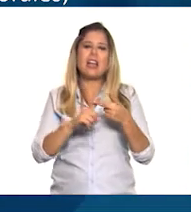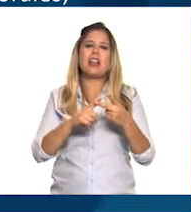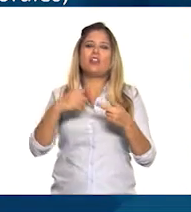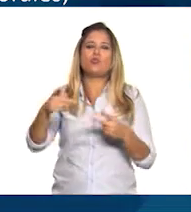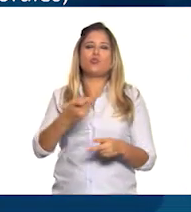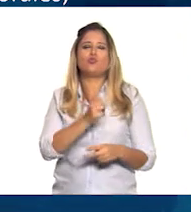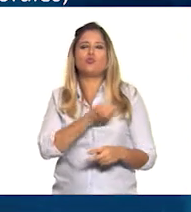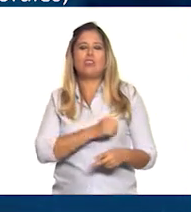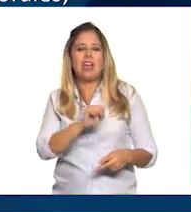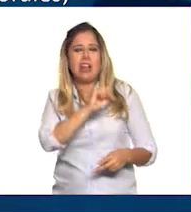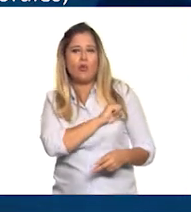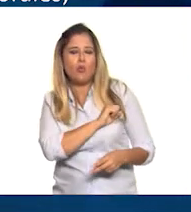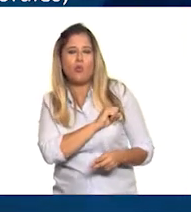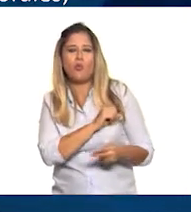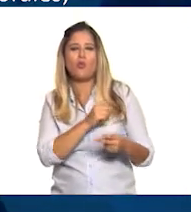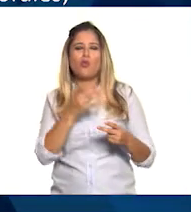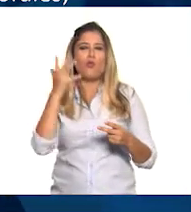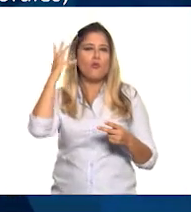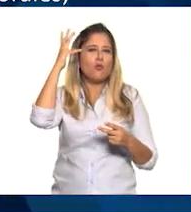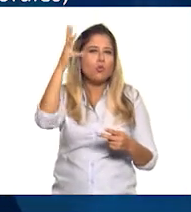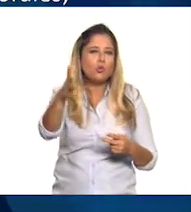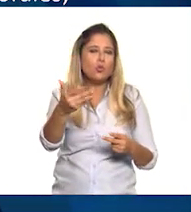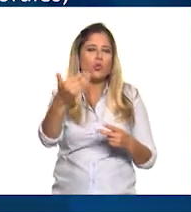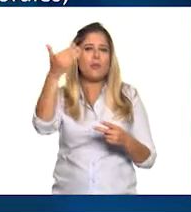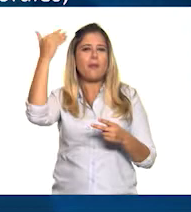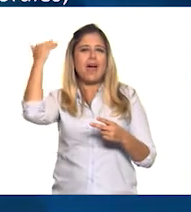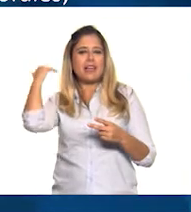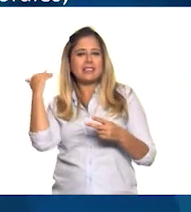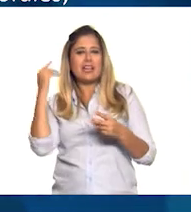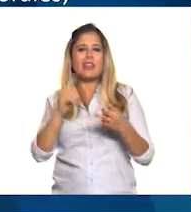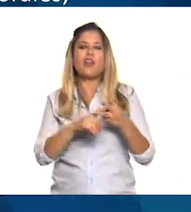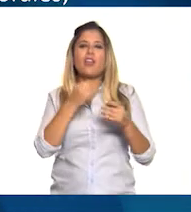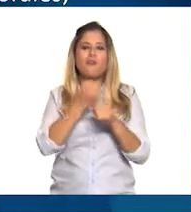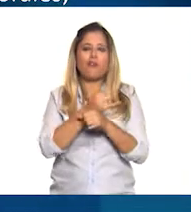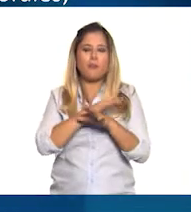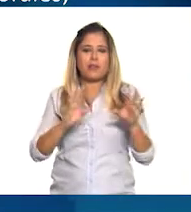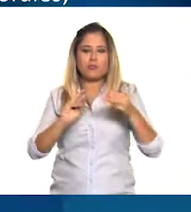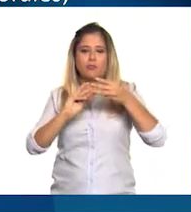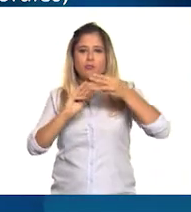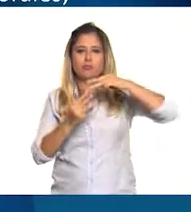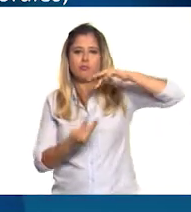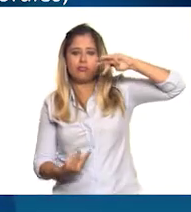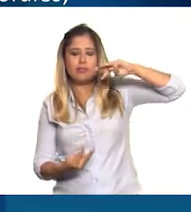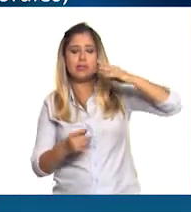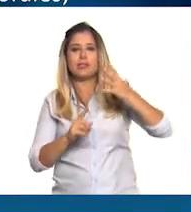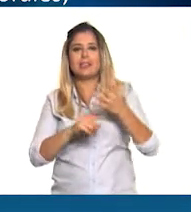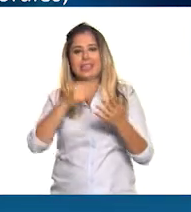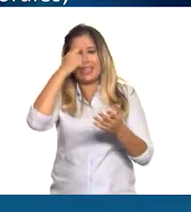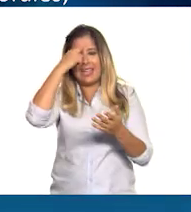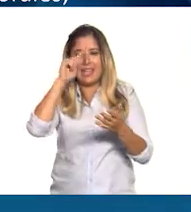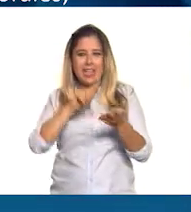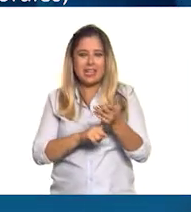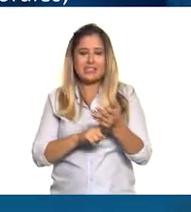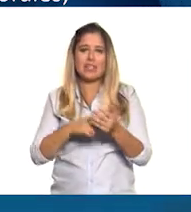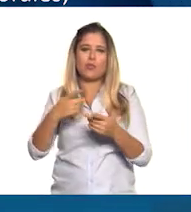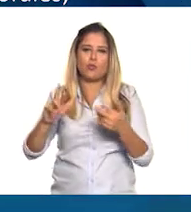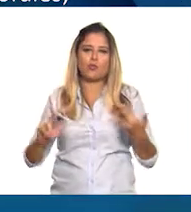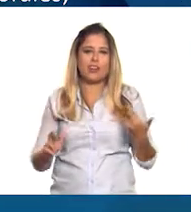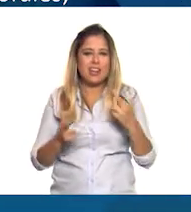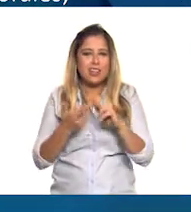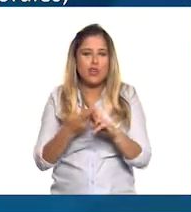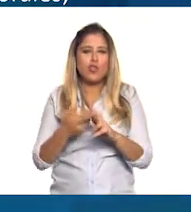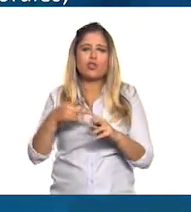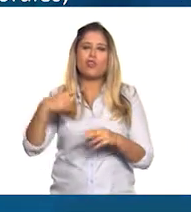de salud, pasado, presente y futuro, información genética, creencias religiosas, filosóficas y